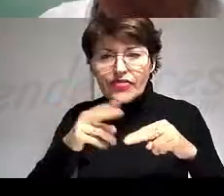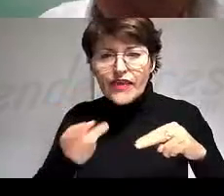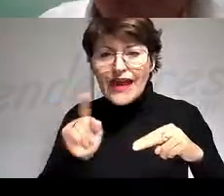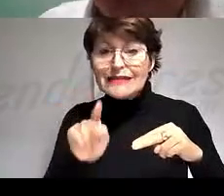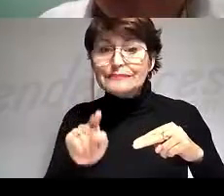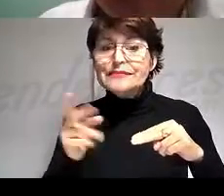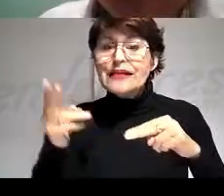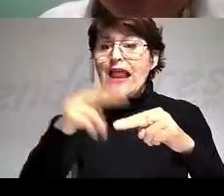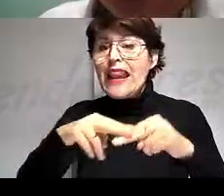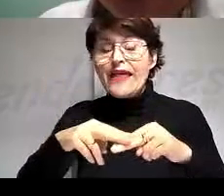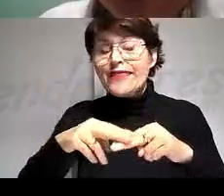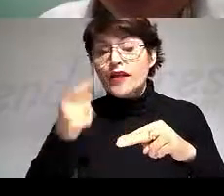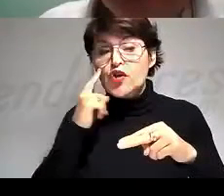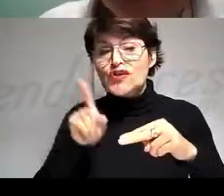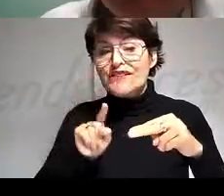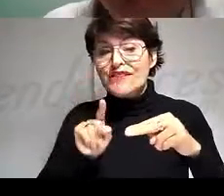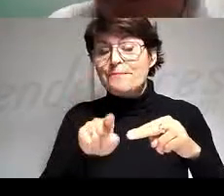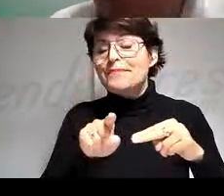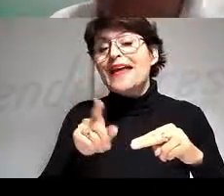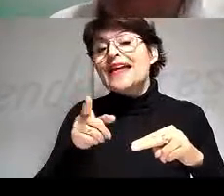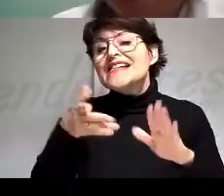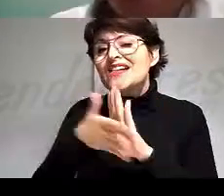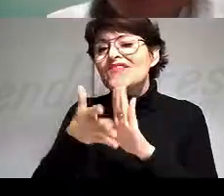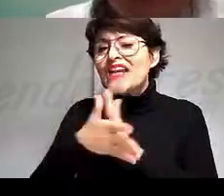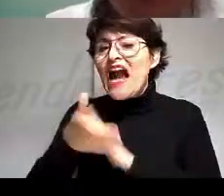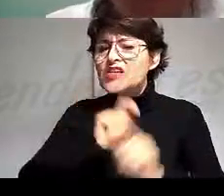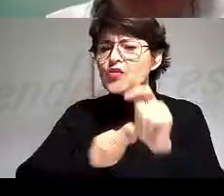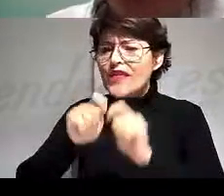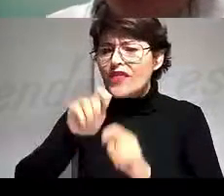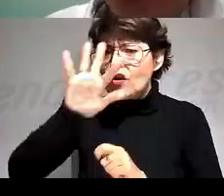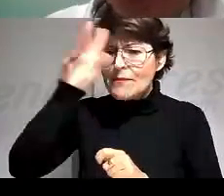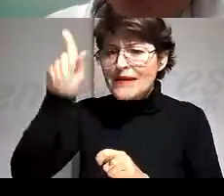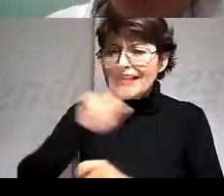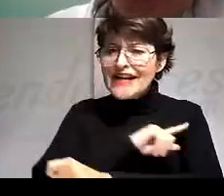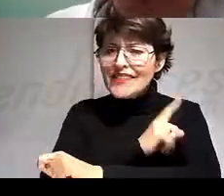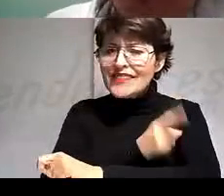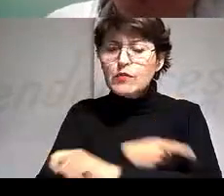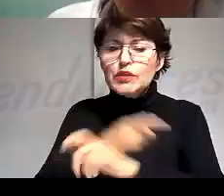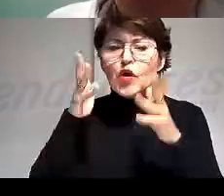Asociación Americana del Deporte aconseja tomar